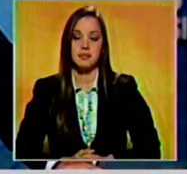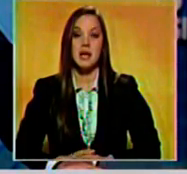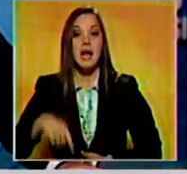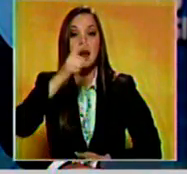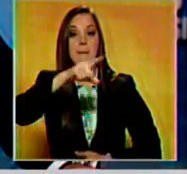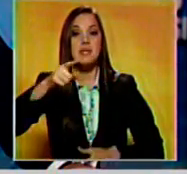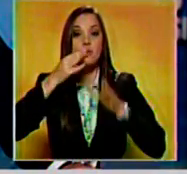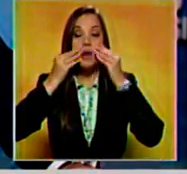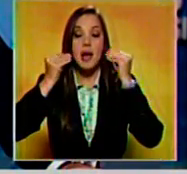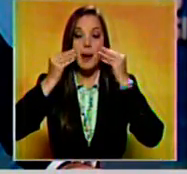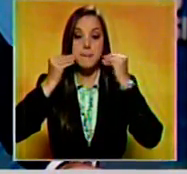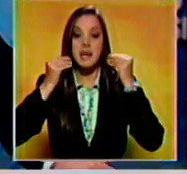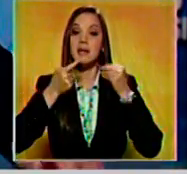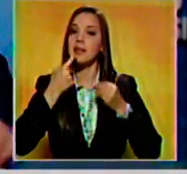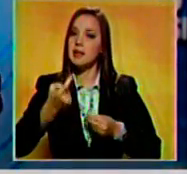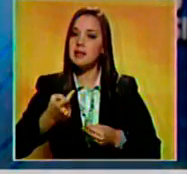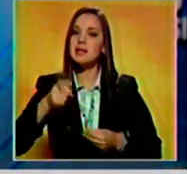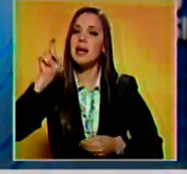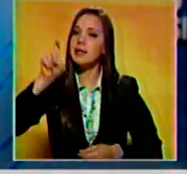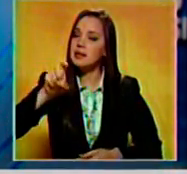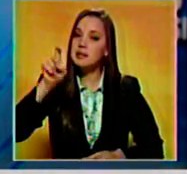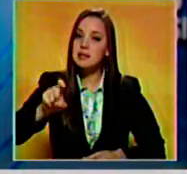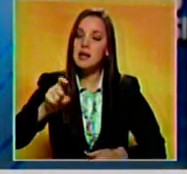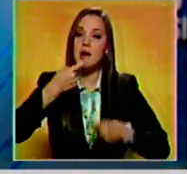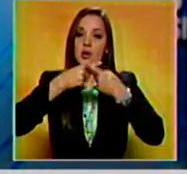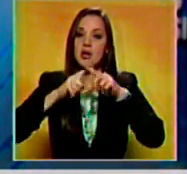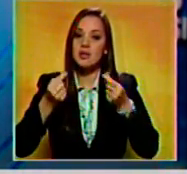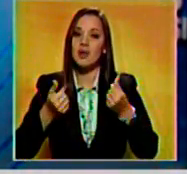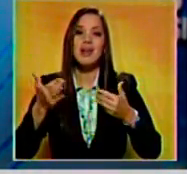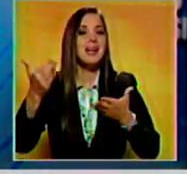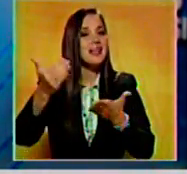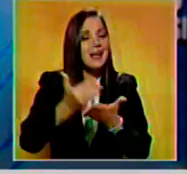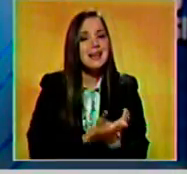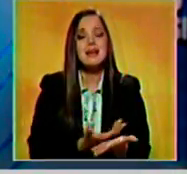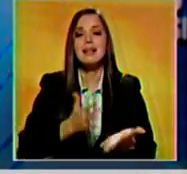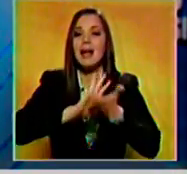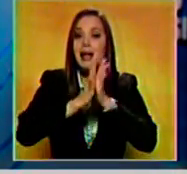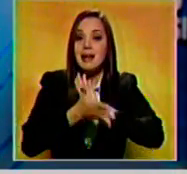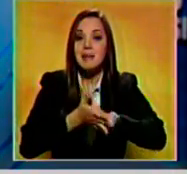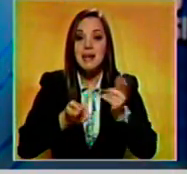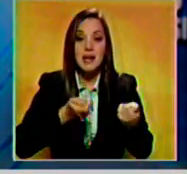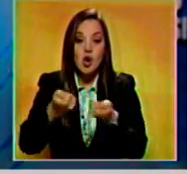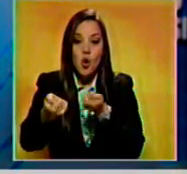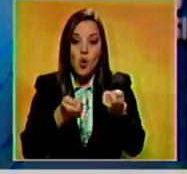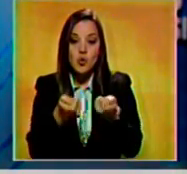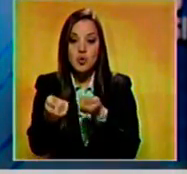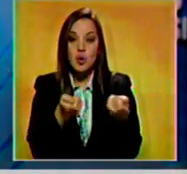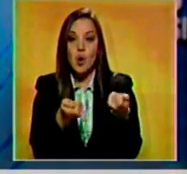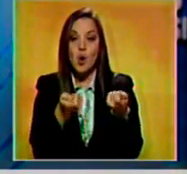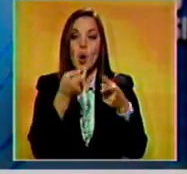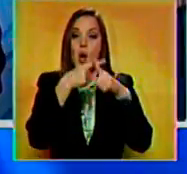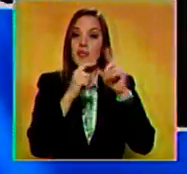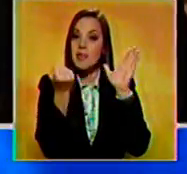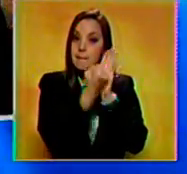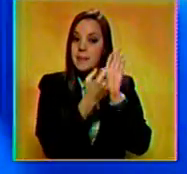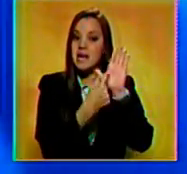Expertos aseguran que es indispensable para la economía venezolana el desmontaje de los controles cambiarios y de precios. Manuel Covela nos